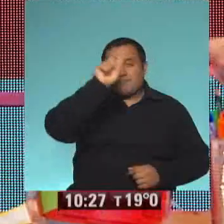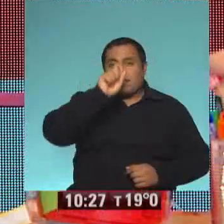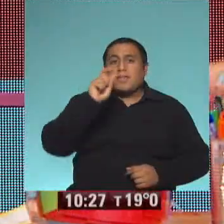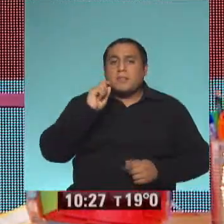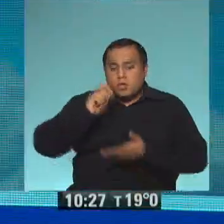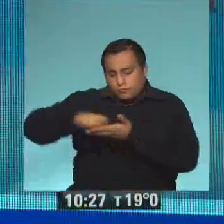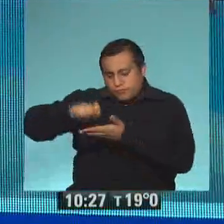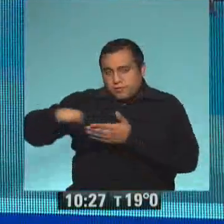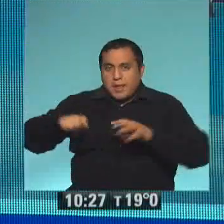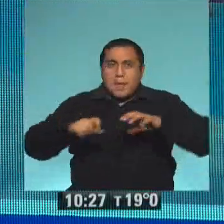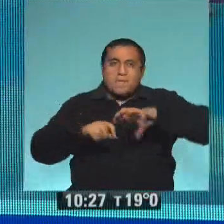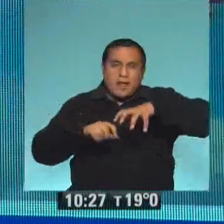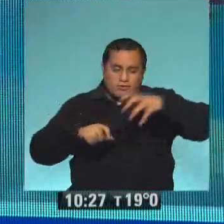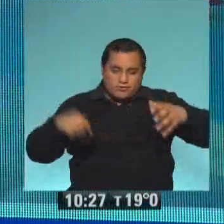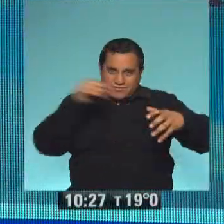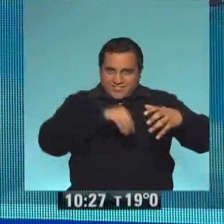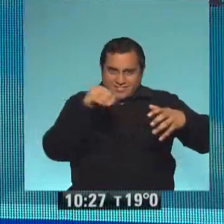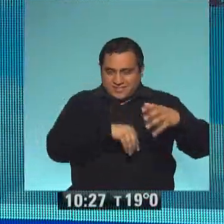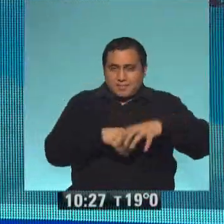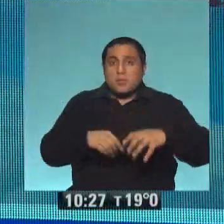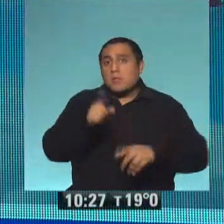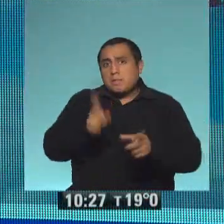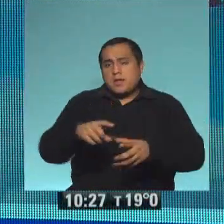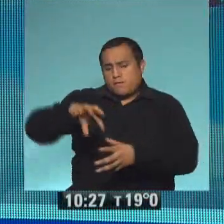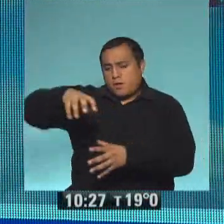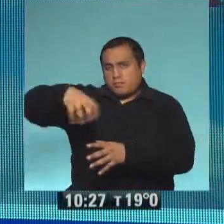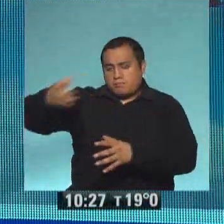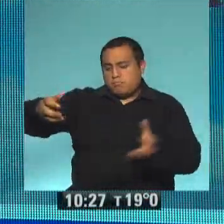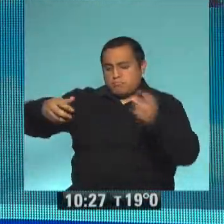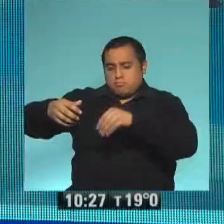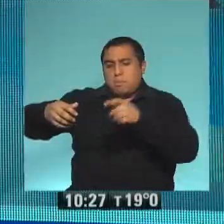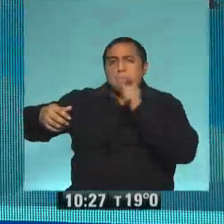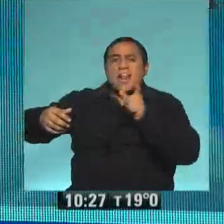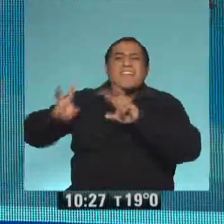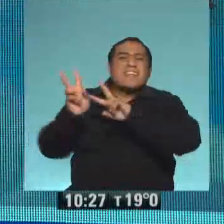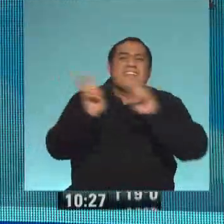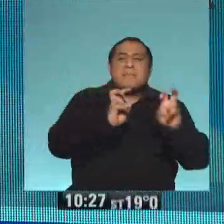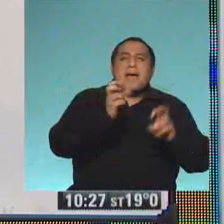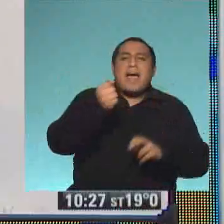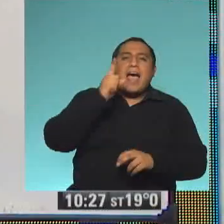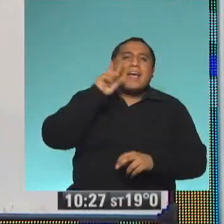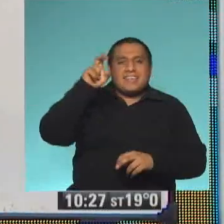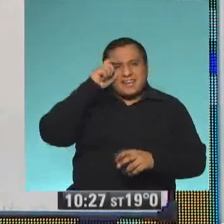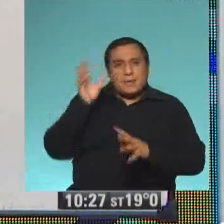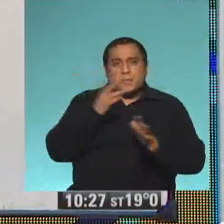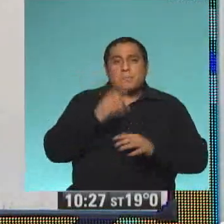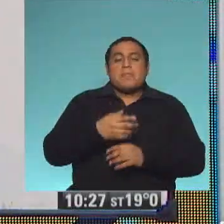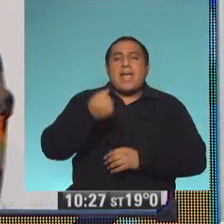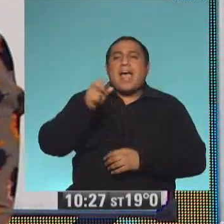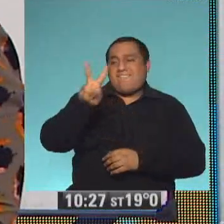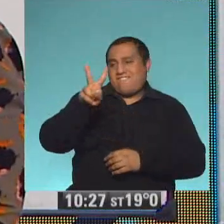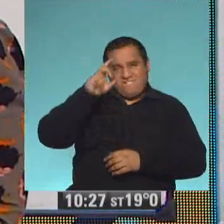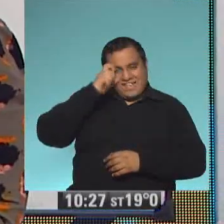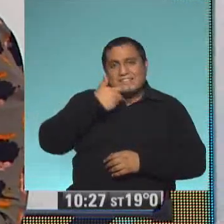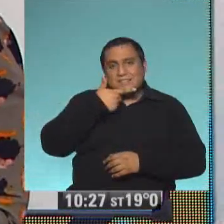Bien. Bien. Y ahí en casa aves. Van escribiendo también y van armando su frasco de palabras del aire. Aves. Aves. Aves. Con B corta. Y muy cortita. Empieza con